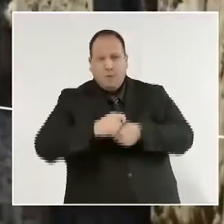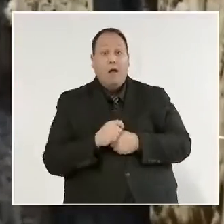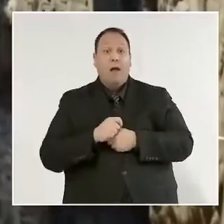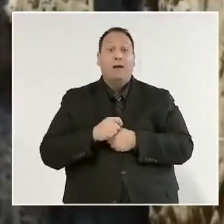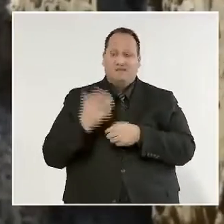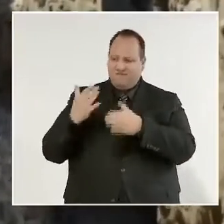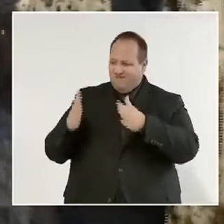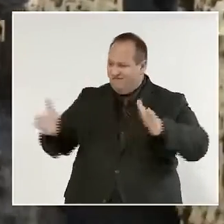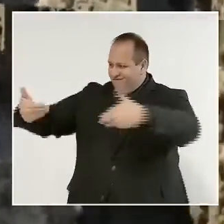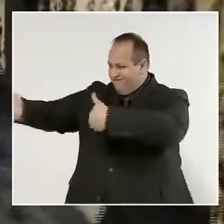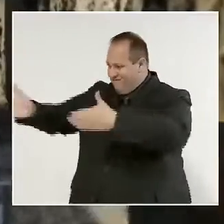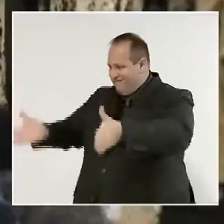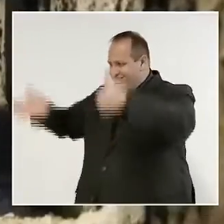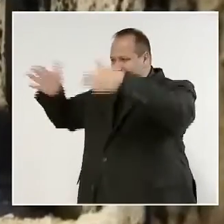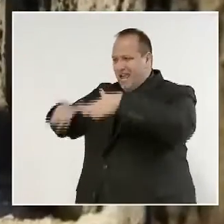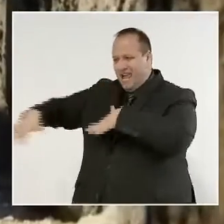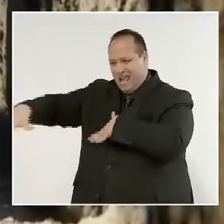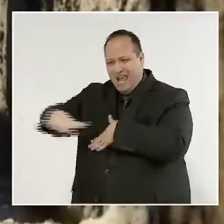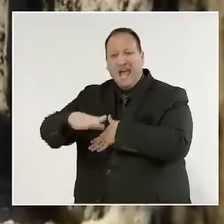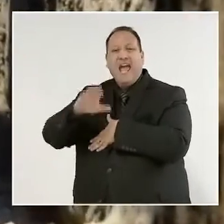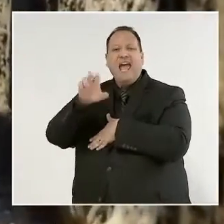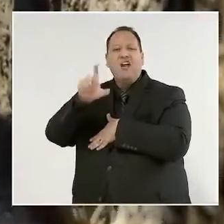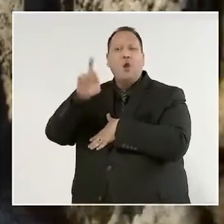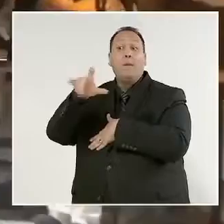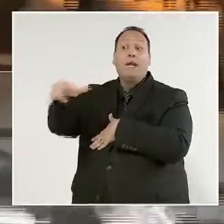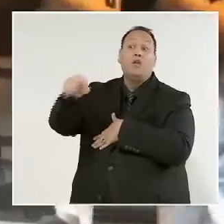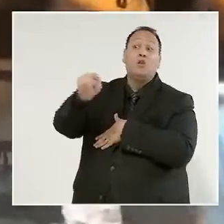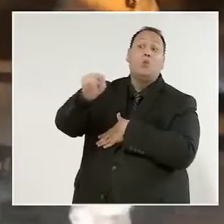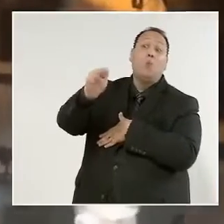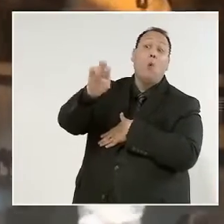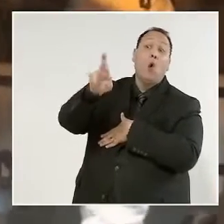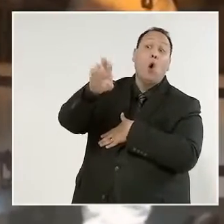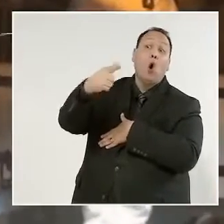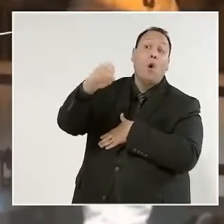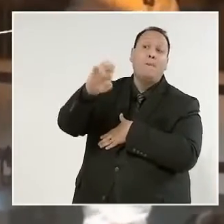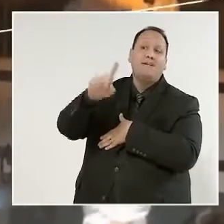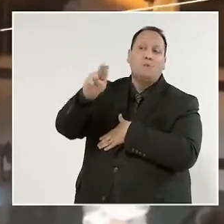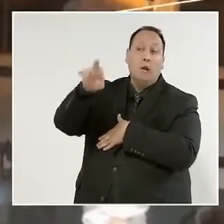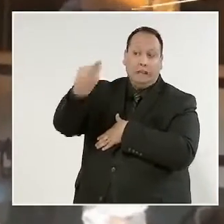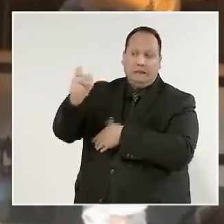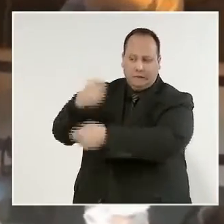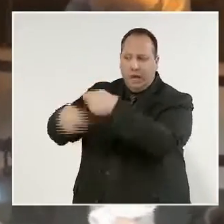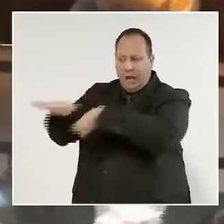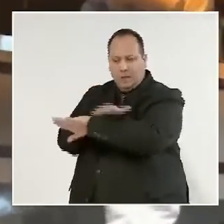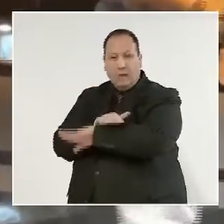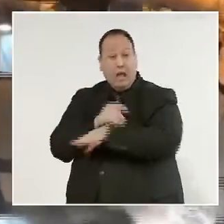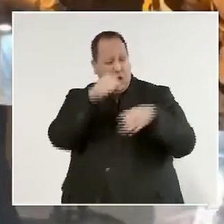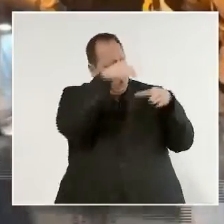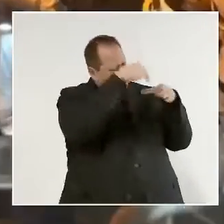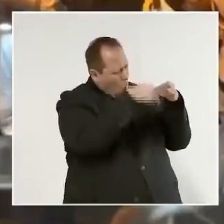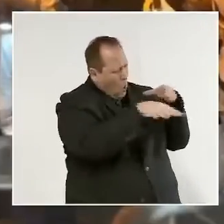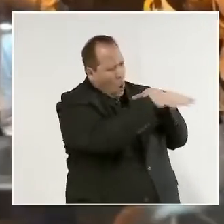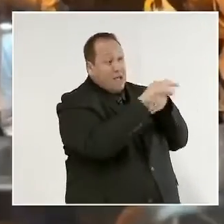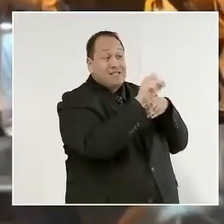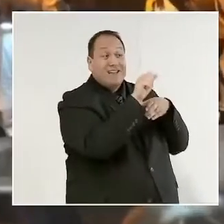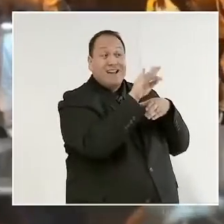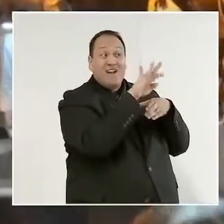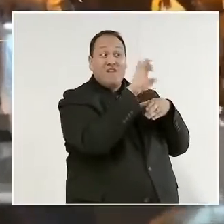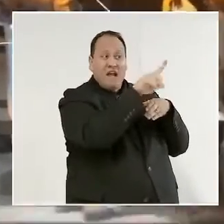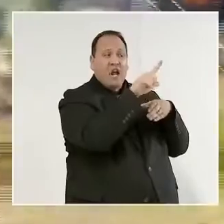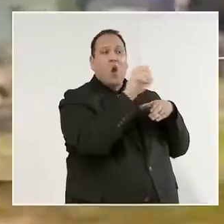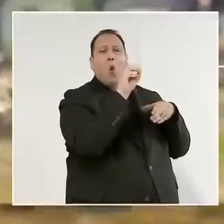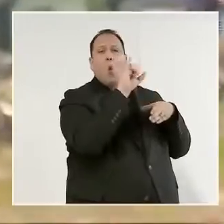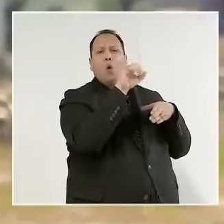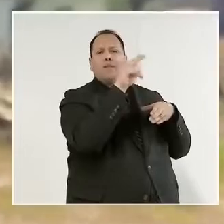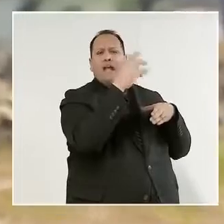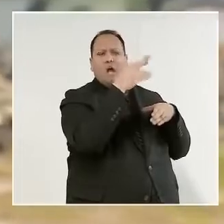de alcantarillado en zona centro. Reequipamiento de cárcamo El Roble a tanque Gómez Morín. Perforación